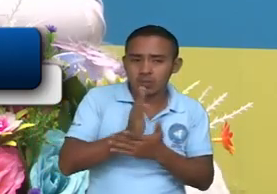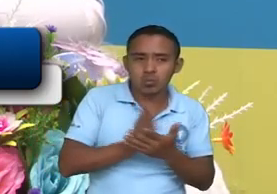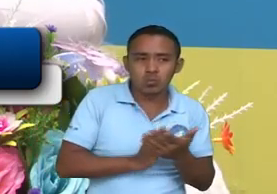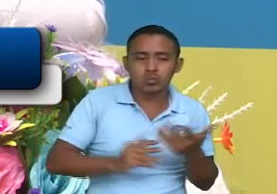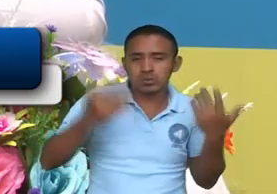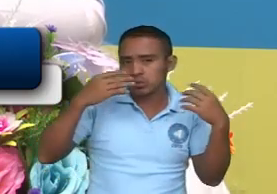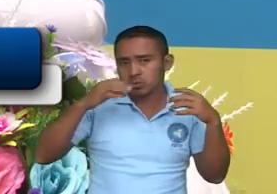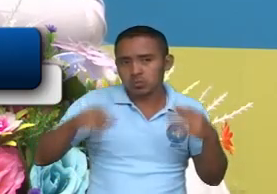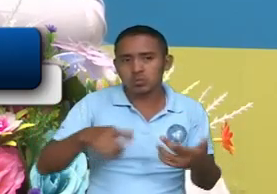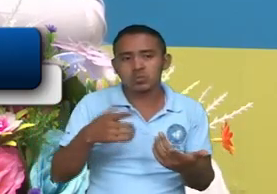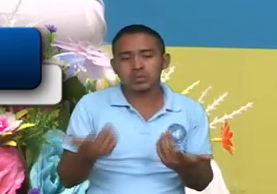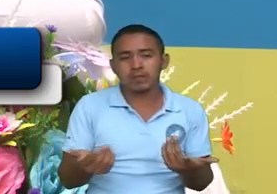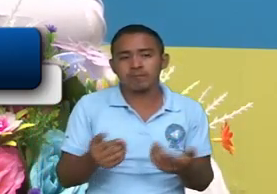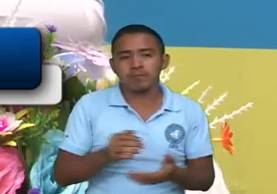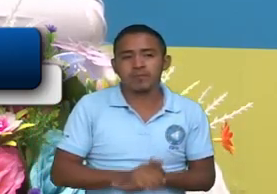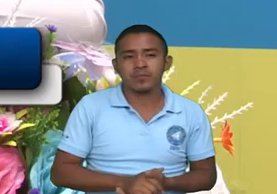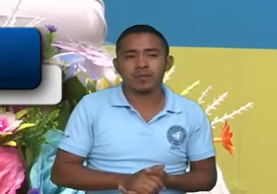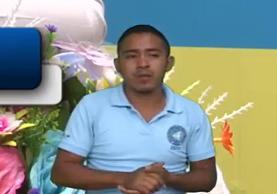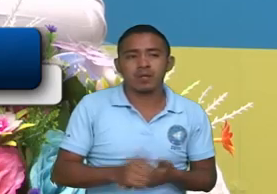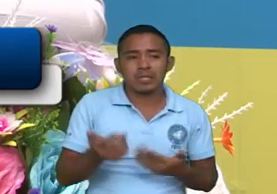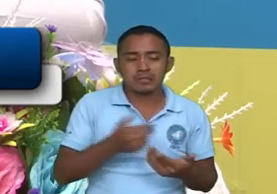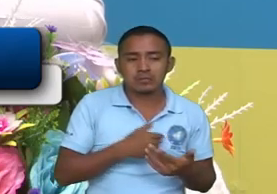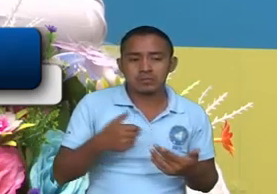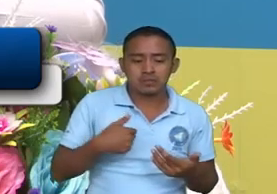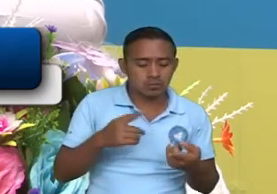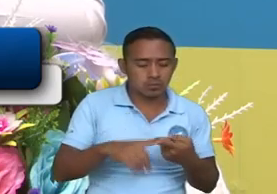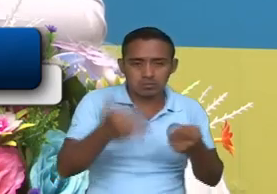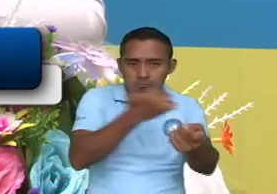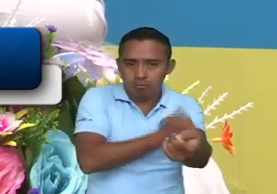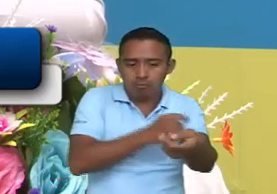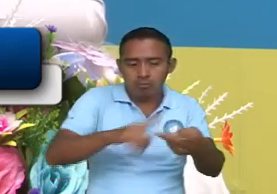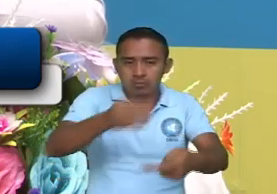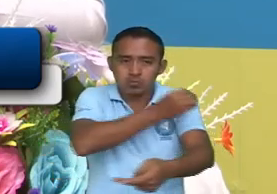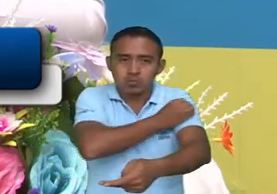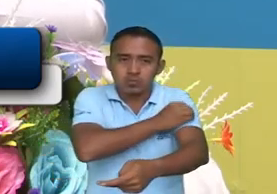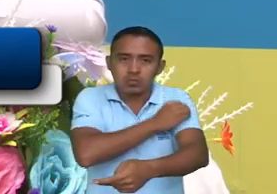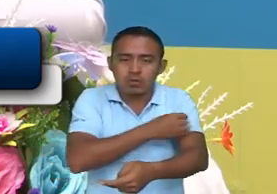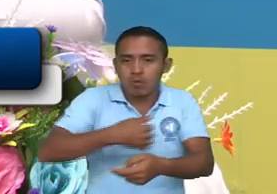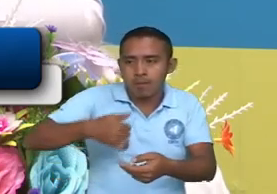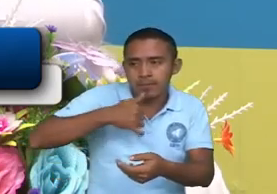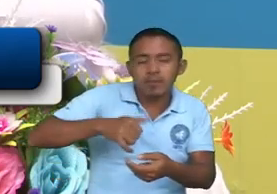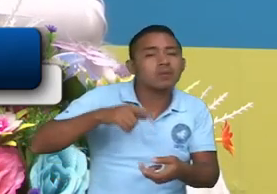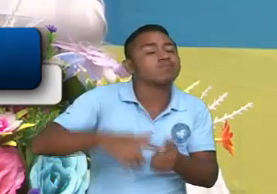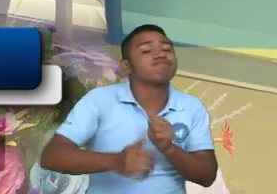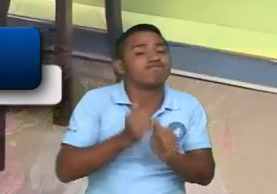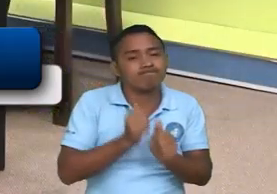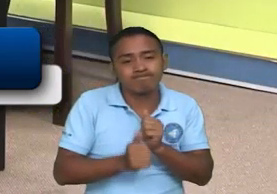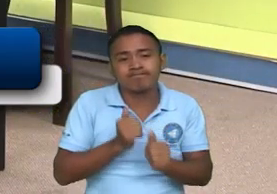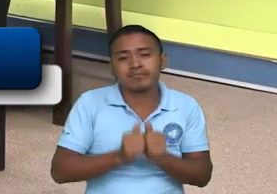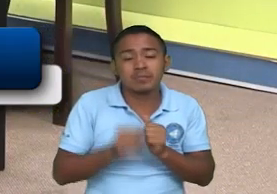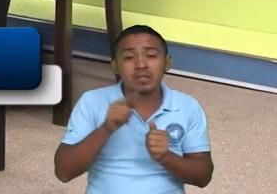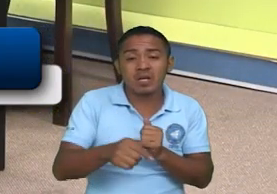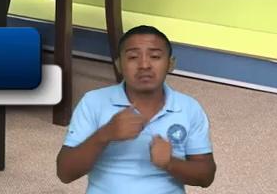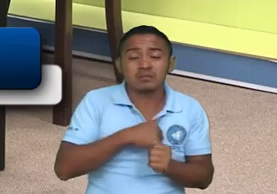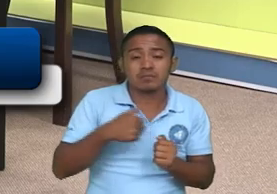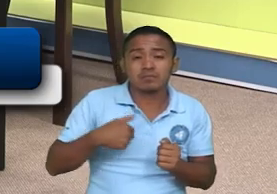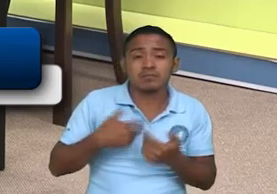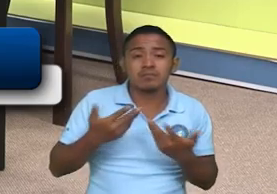al nacer, que tengan problemas de desarrollo a nivel neurológico, porque son niños que muchas veces crecen, se desarrollan mal